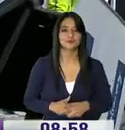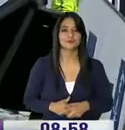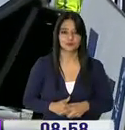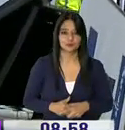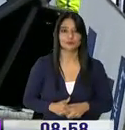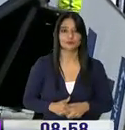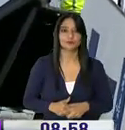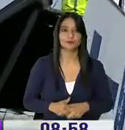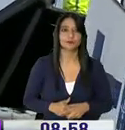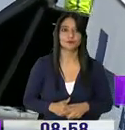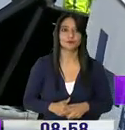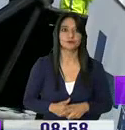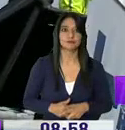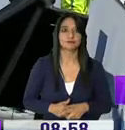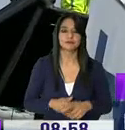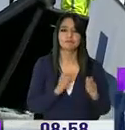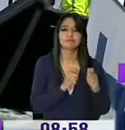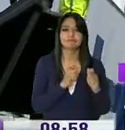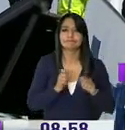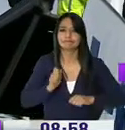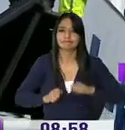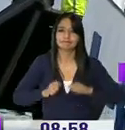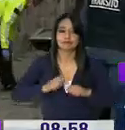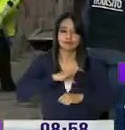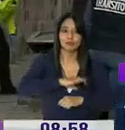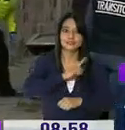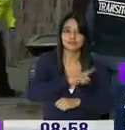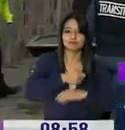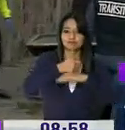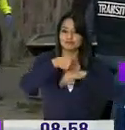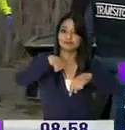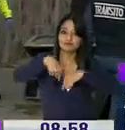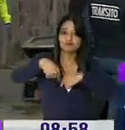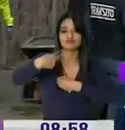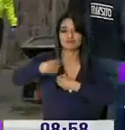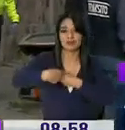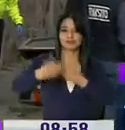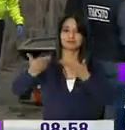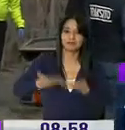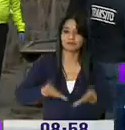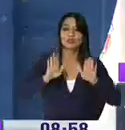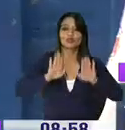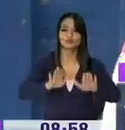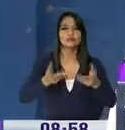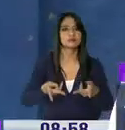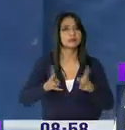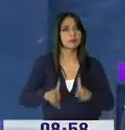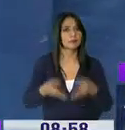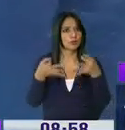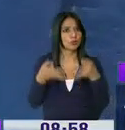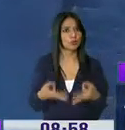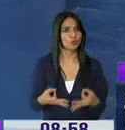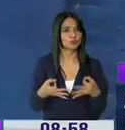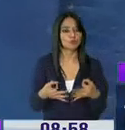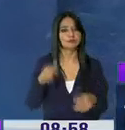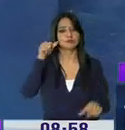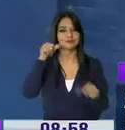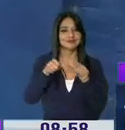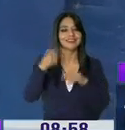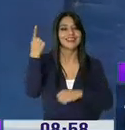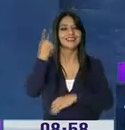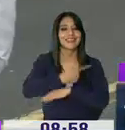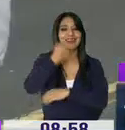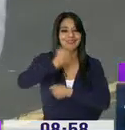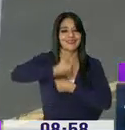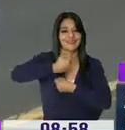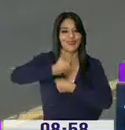La banda de la Agencia Metropolitana de Tránsito y Municipal participaron del acto que se realizó también a propósito de la conmemoración del Día del